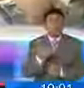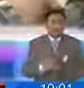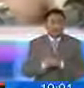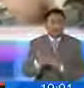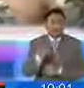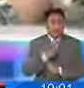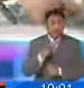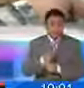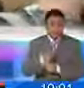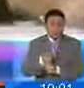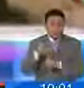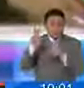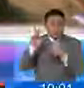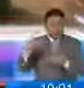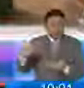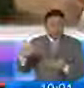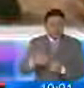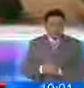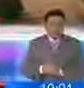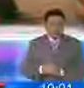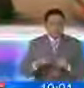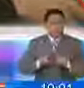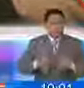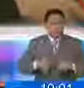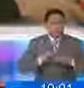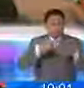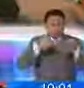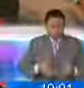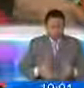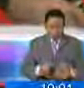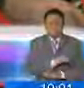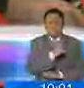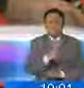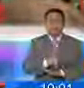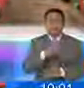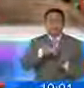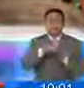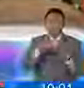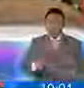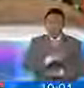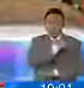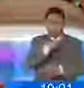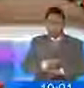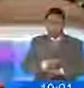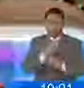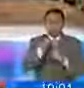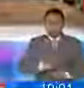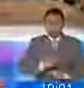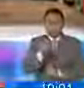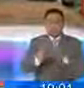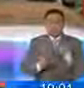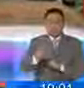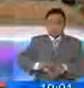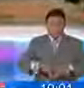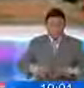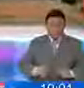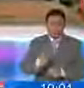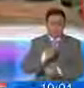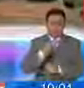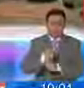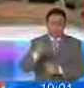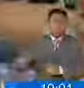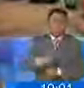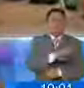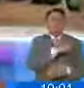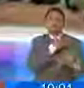fines políticos, sino que sea realmente para cumplir con el mandato constitucional y para perseguir y castigar a los corruptos en una